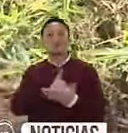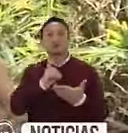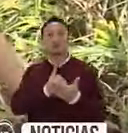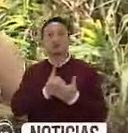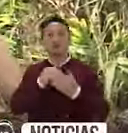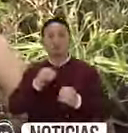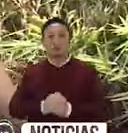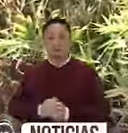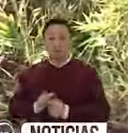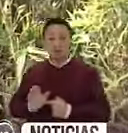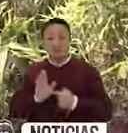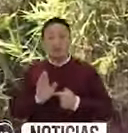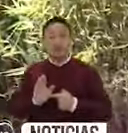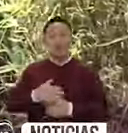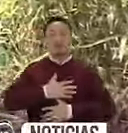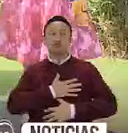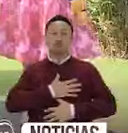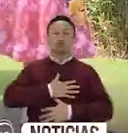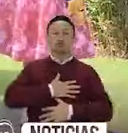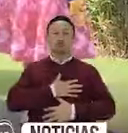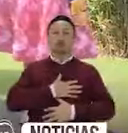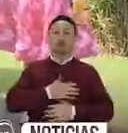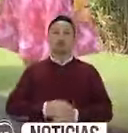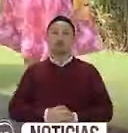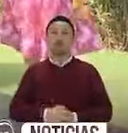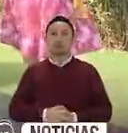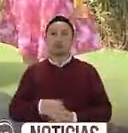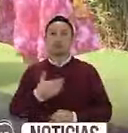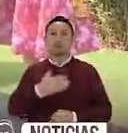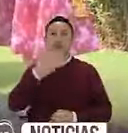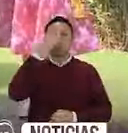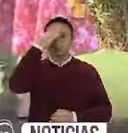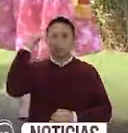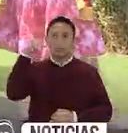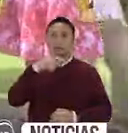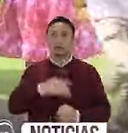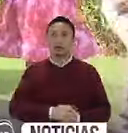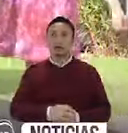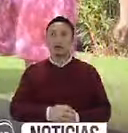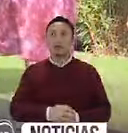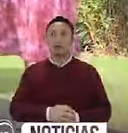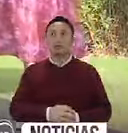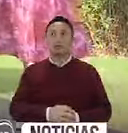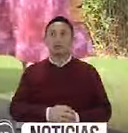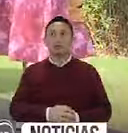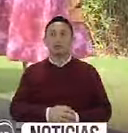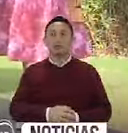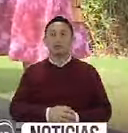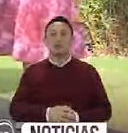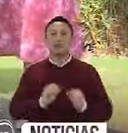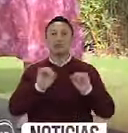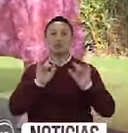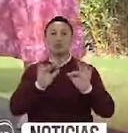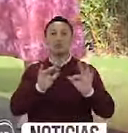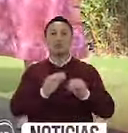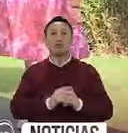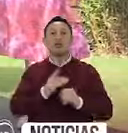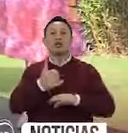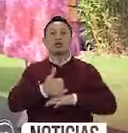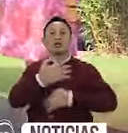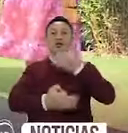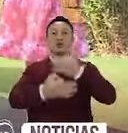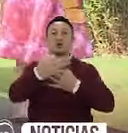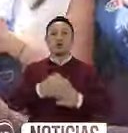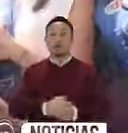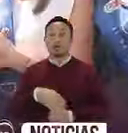harán deslumbrar en la gala final. Saben que esa noche la magia estará en cada detalle. Y el jurado, sin duda alguna,